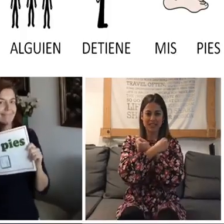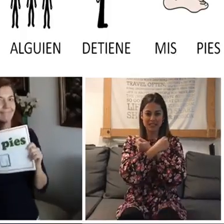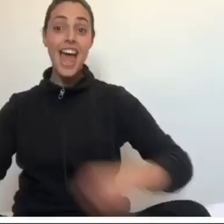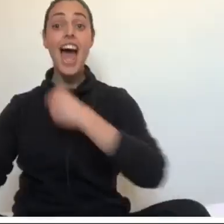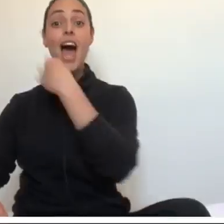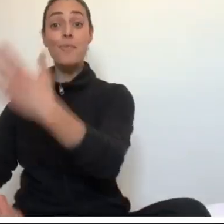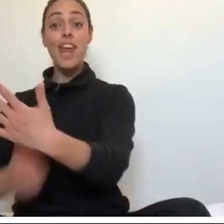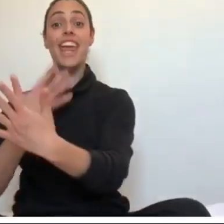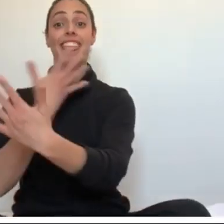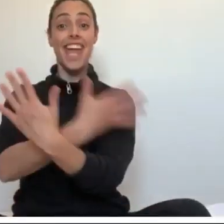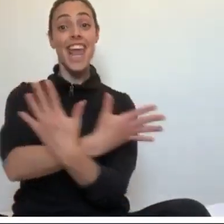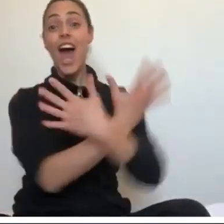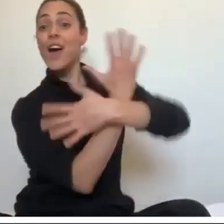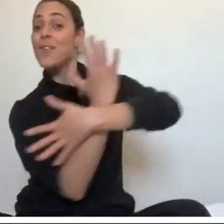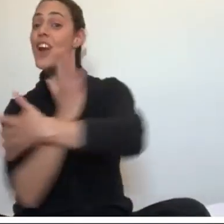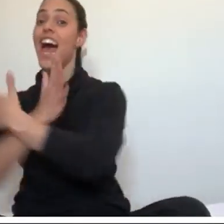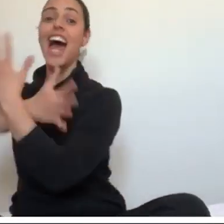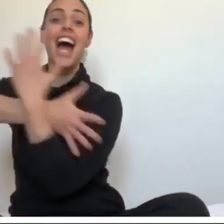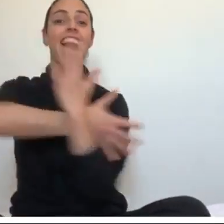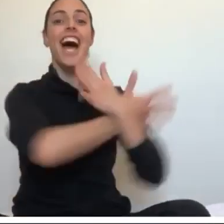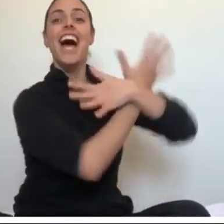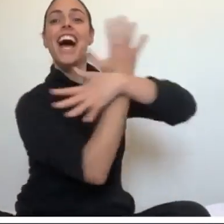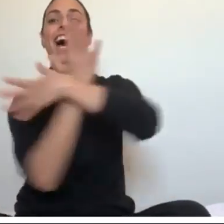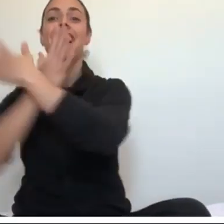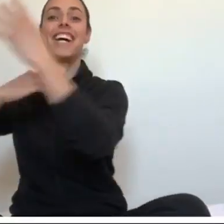pies, aprenderé a